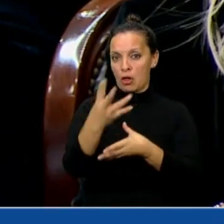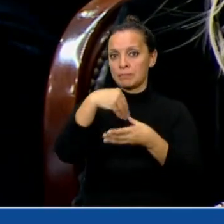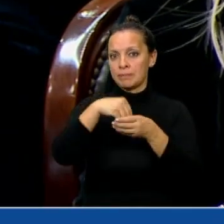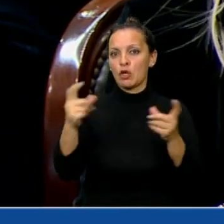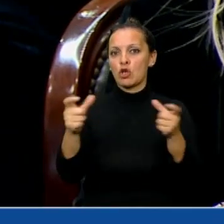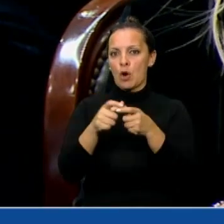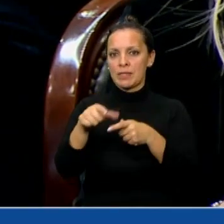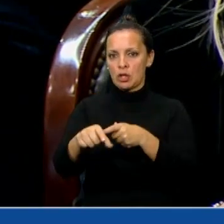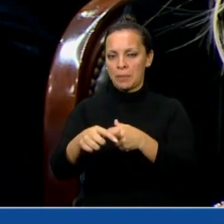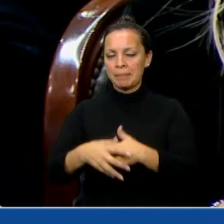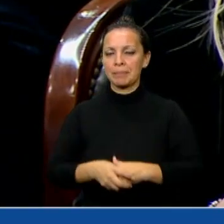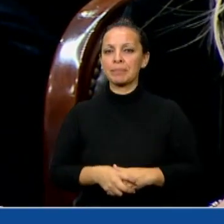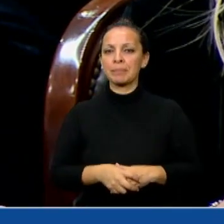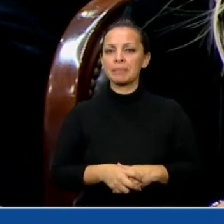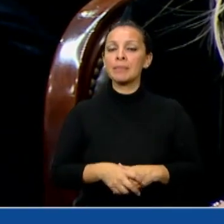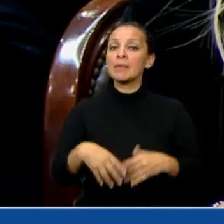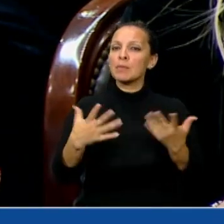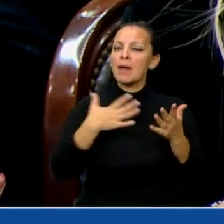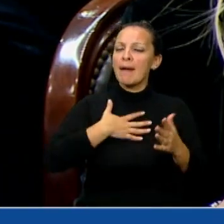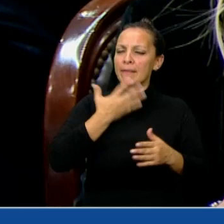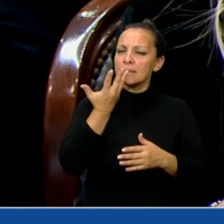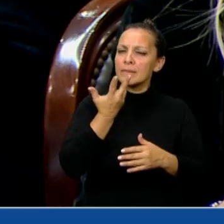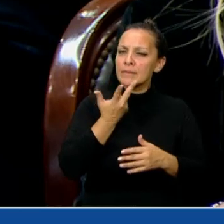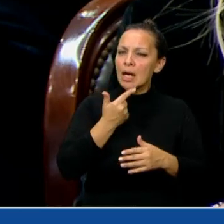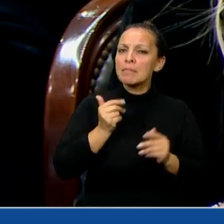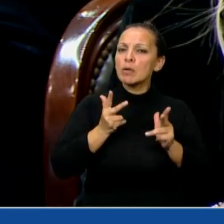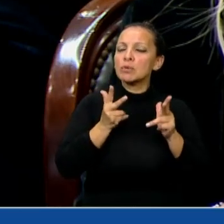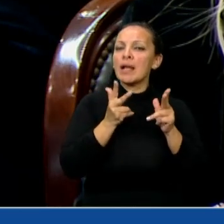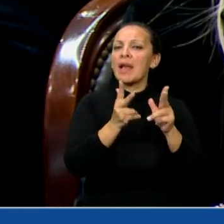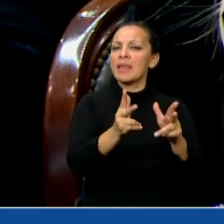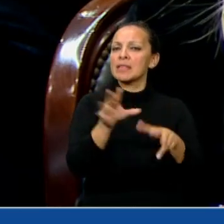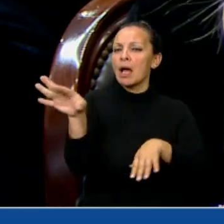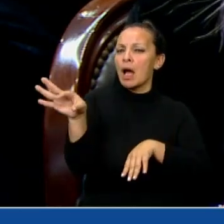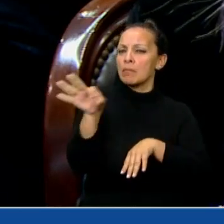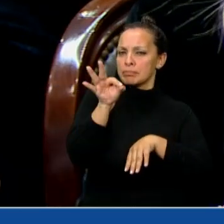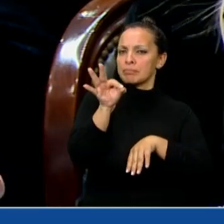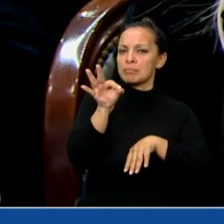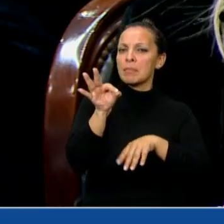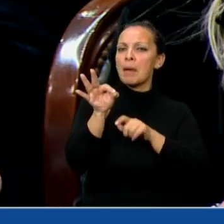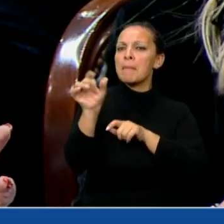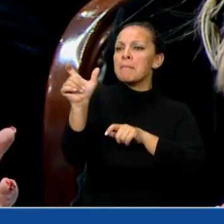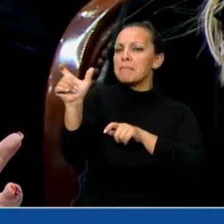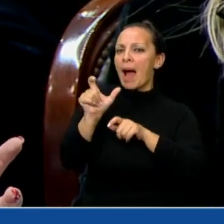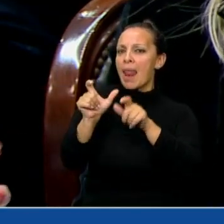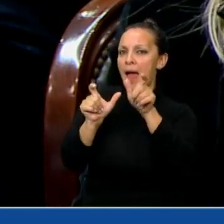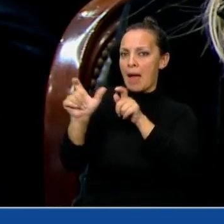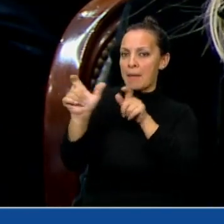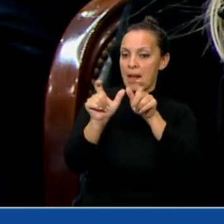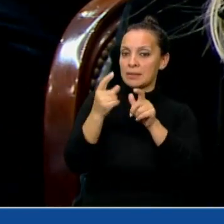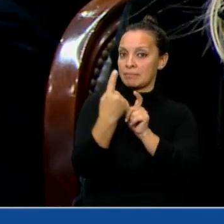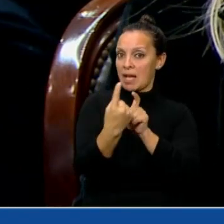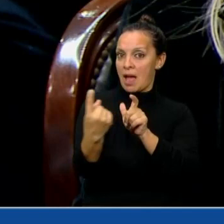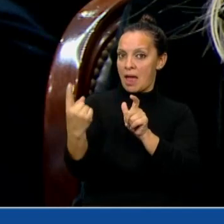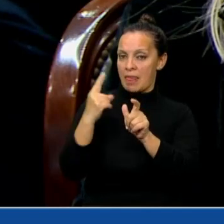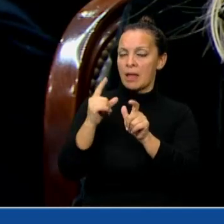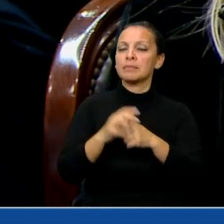En esta intervención me gustaría un poco decir las palabras que tomé de cada uno de los representantes de esa